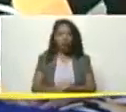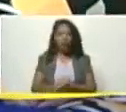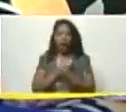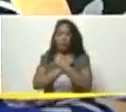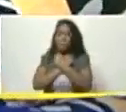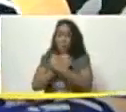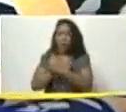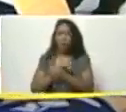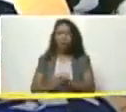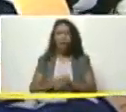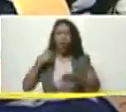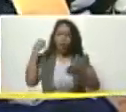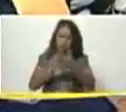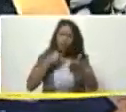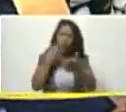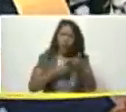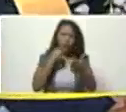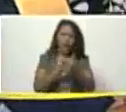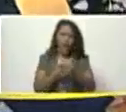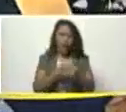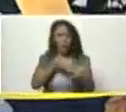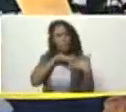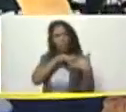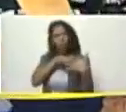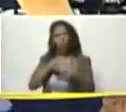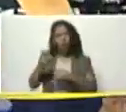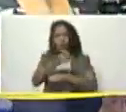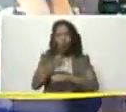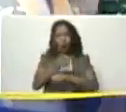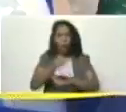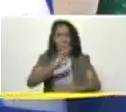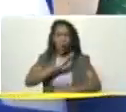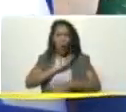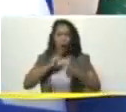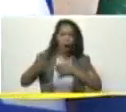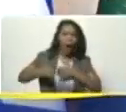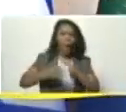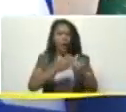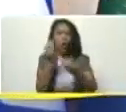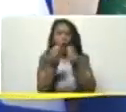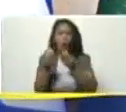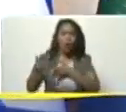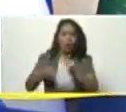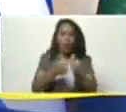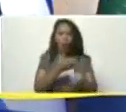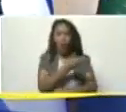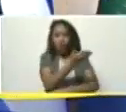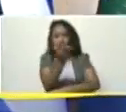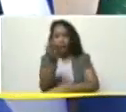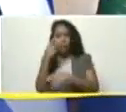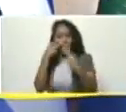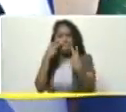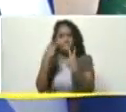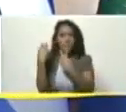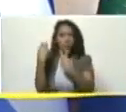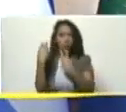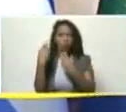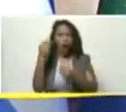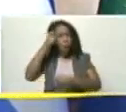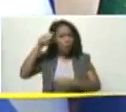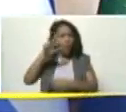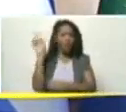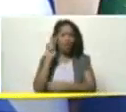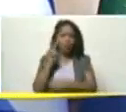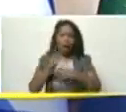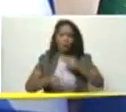amar, es luchar, es batallar y buscar su propio camino, como es el camino que ustedes han visto que el pueblo de